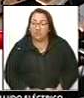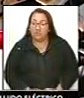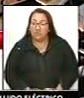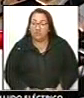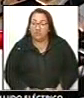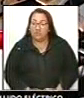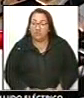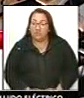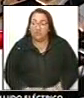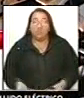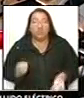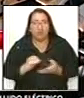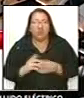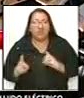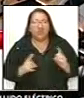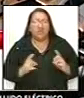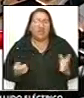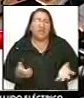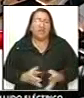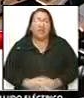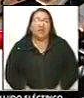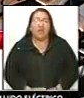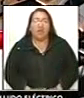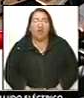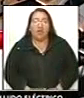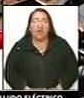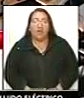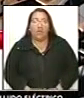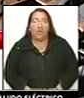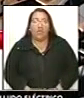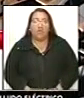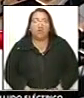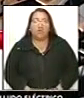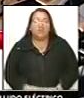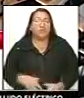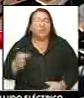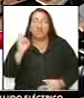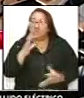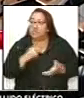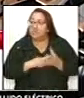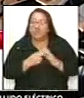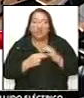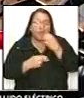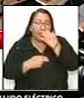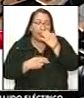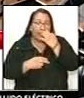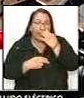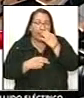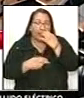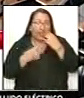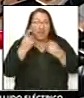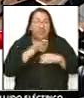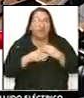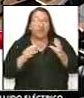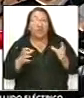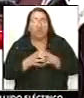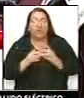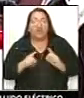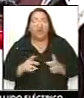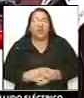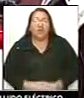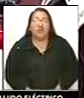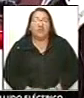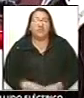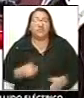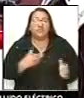Para abonar a este debate, ¿no? De ninguna manera queremos afectar el criterio de la proporcionalidad, por eso he planteado